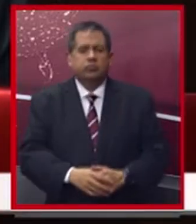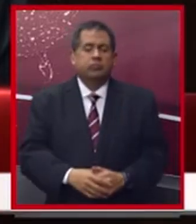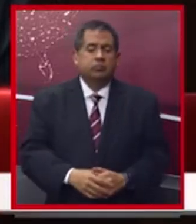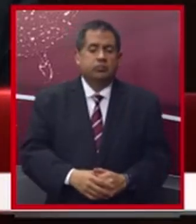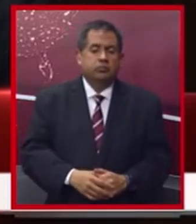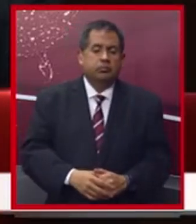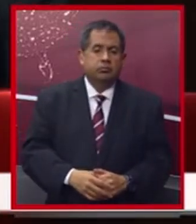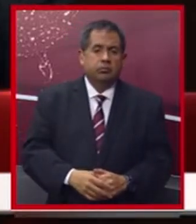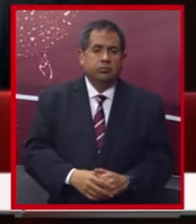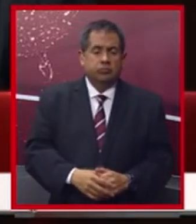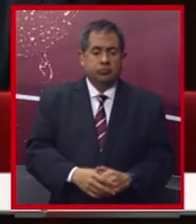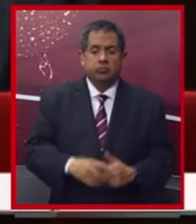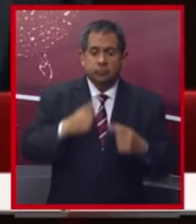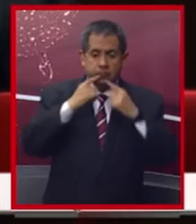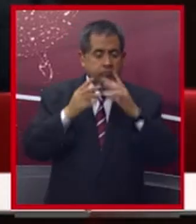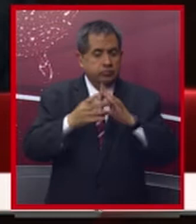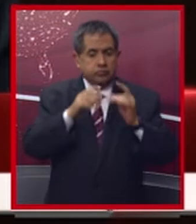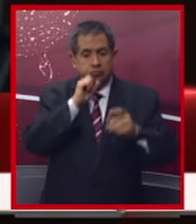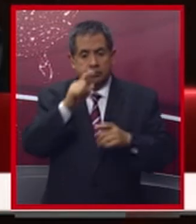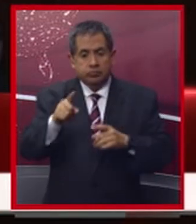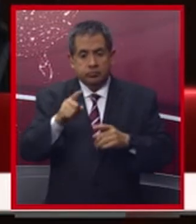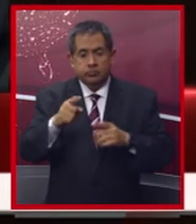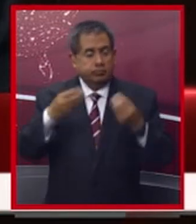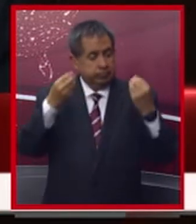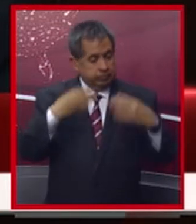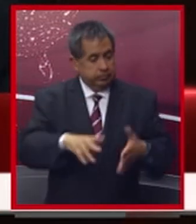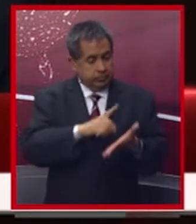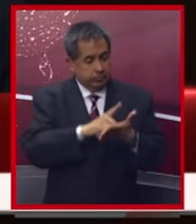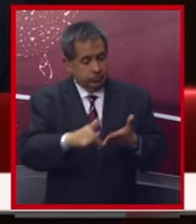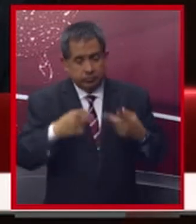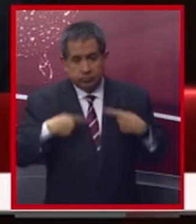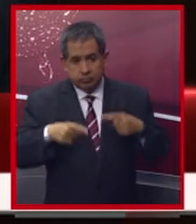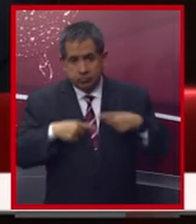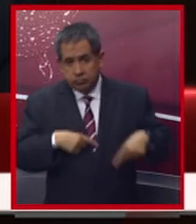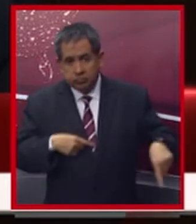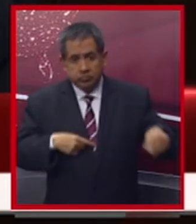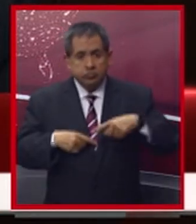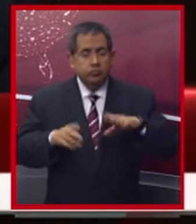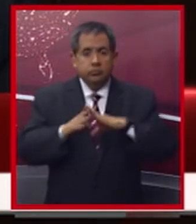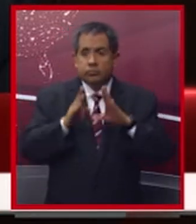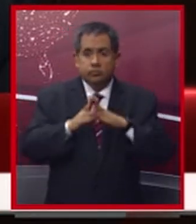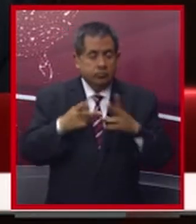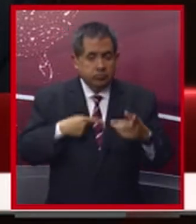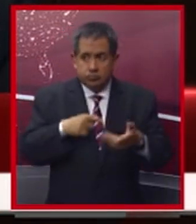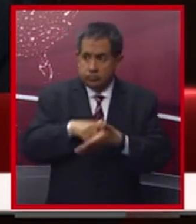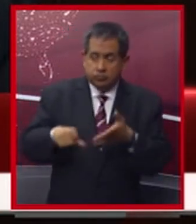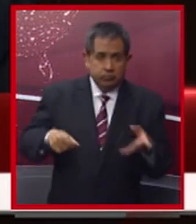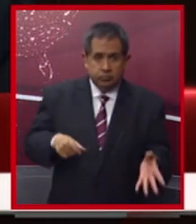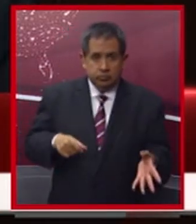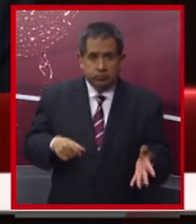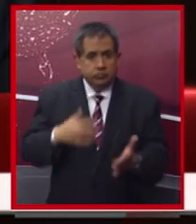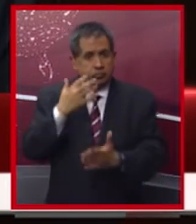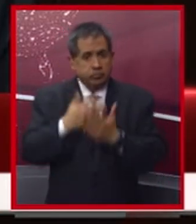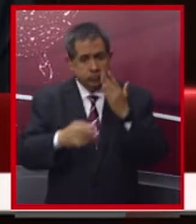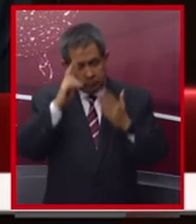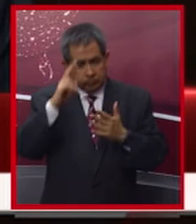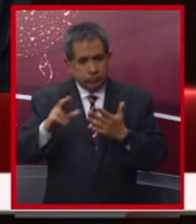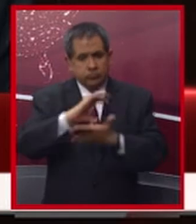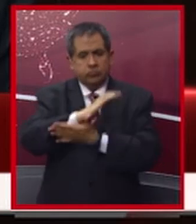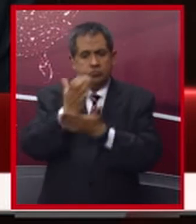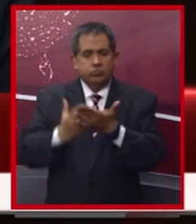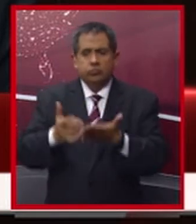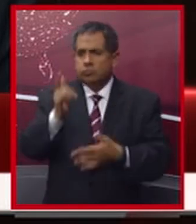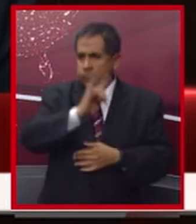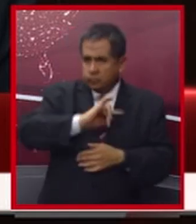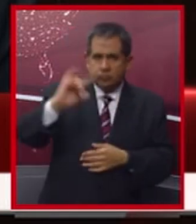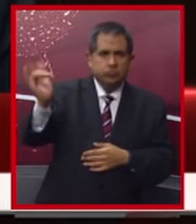Las demoras en los vuelos, además de afectar los derechos de los pasajeros como consumidores, violan los contratos de transporte